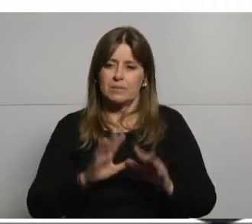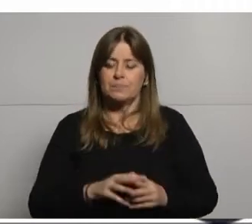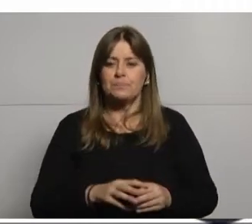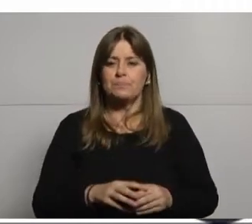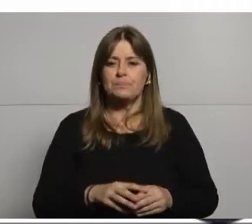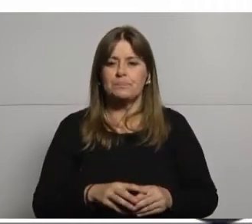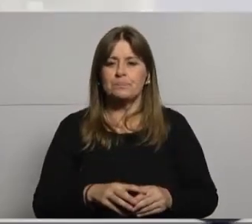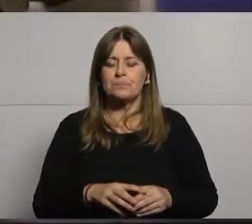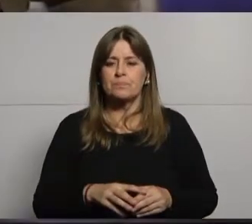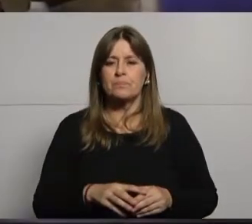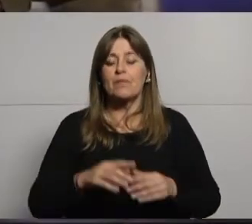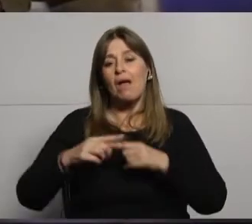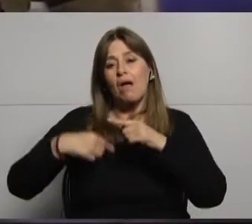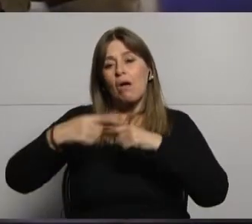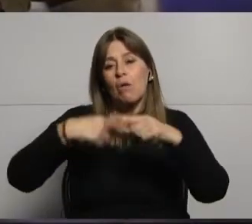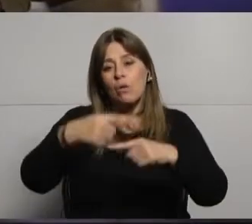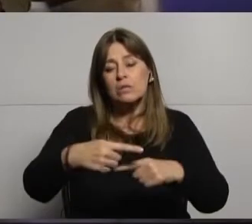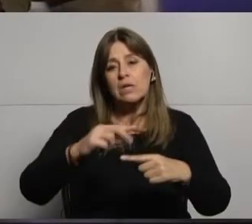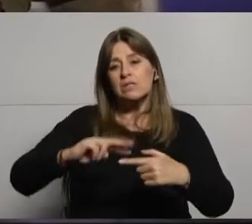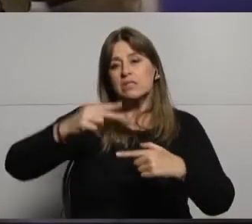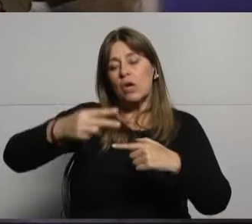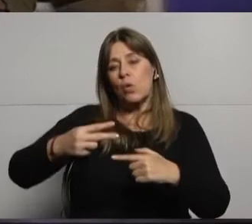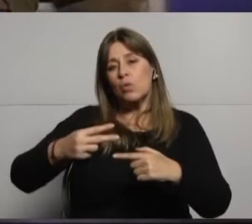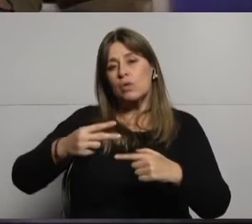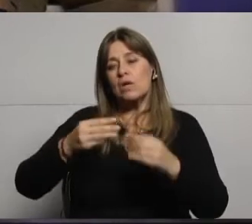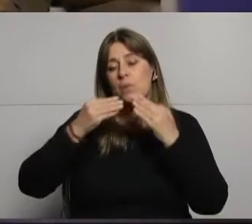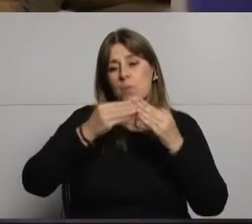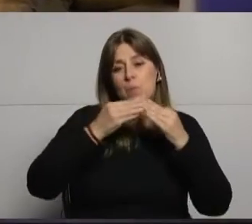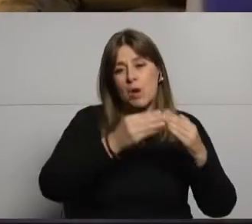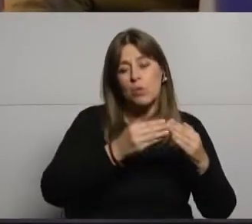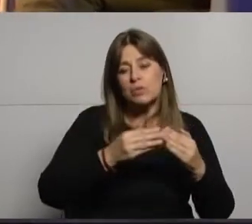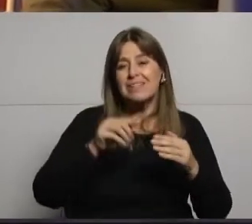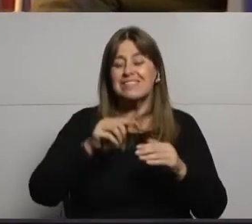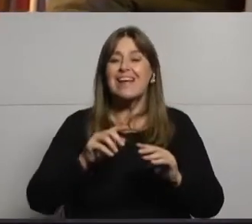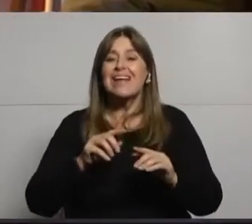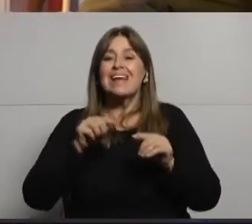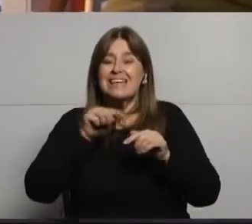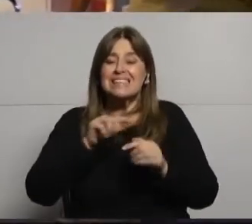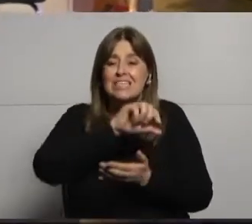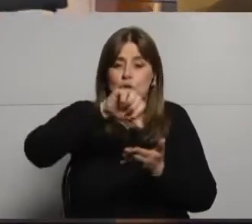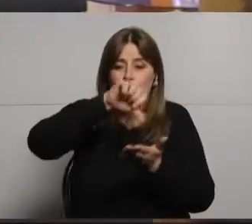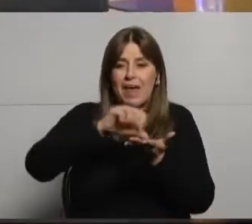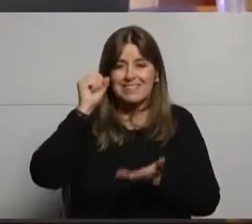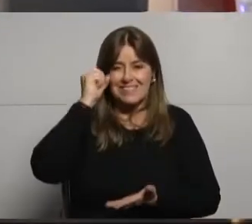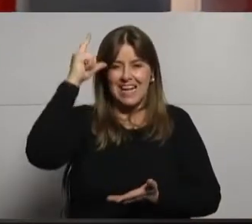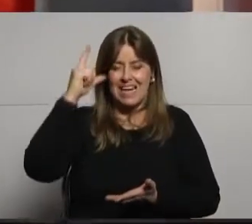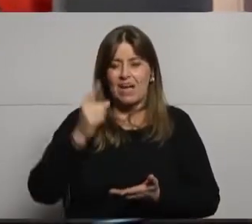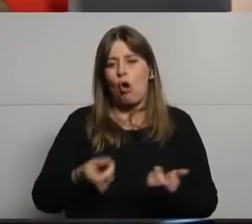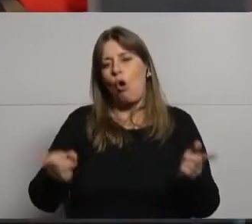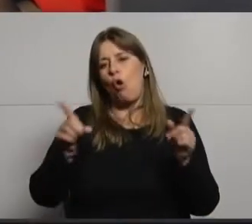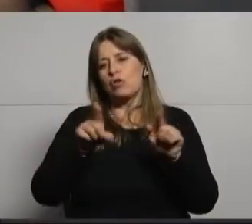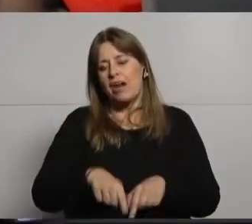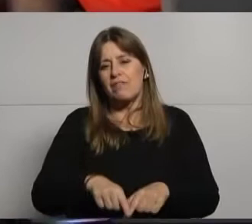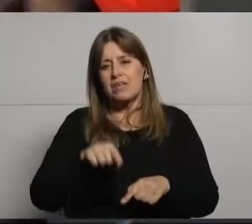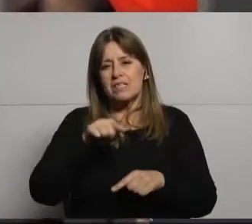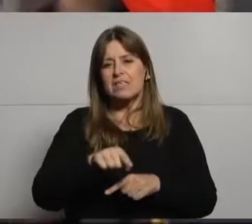Bien, continuando a hacer una segunda ronda de preguntas. En el marco esto de las ciudades inteligentes y de vuelta, todo esto el